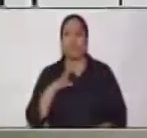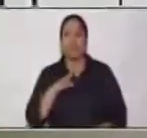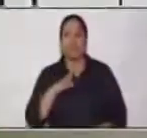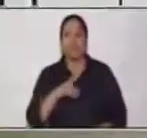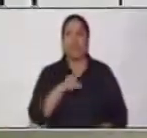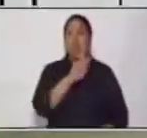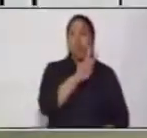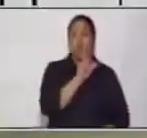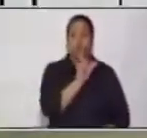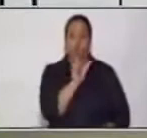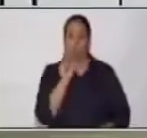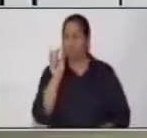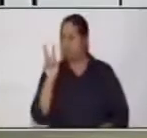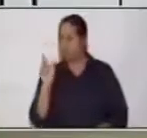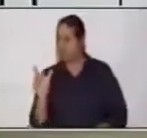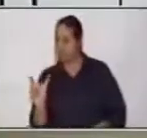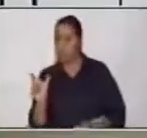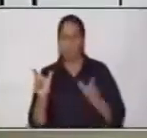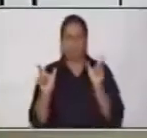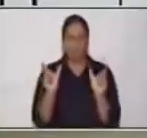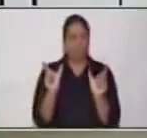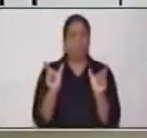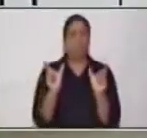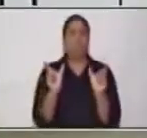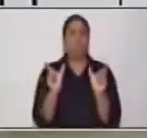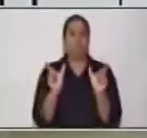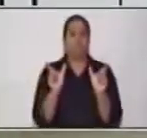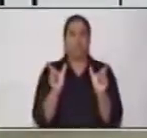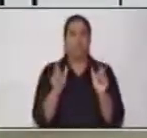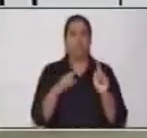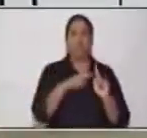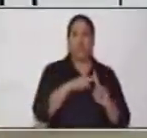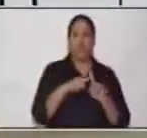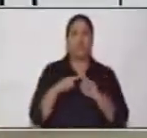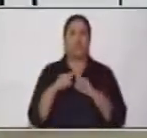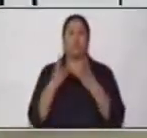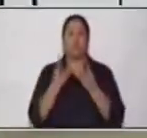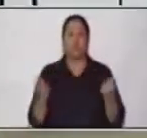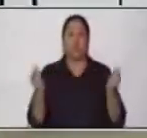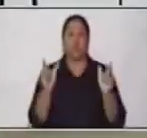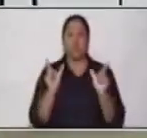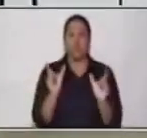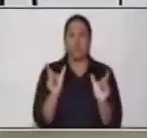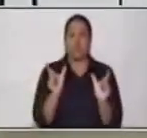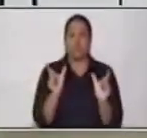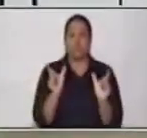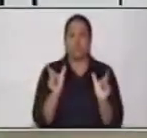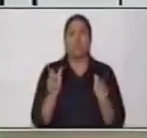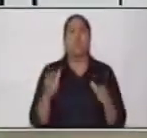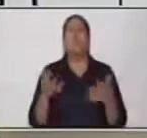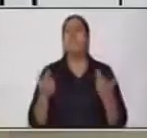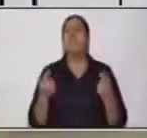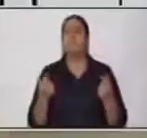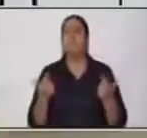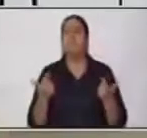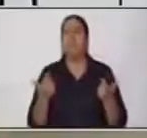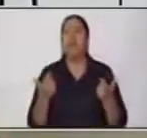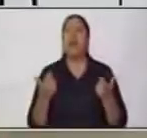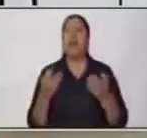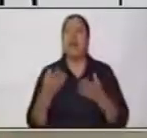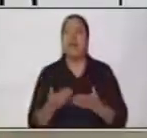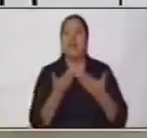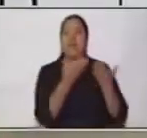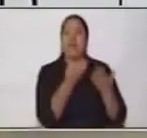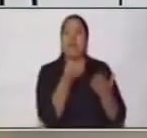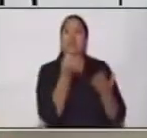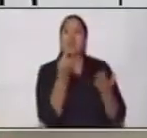dos ecuaciones, despejadas en X, y luego lo que vamos a hacer, vamos a darle un valor a cada